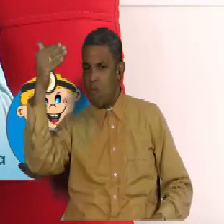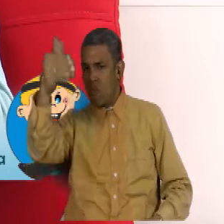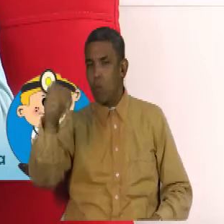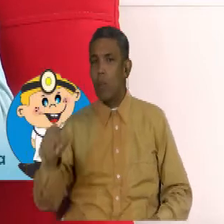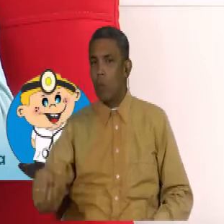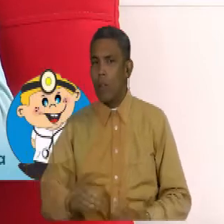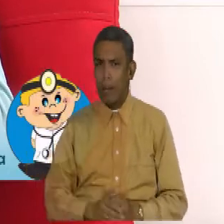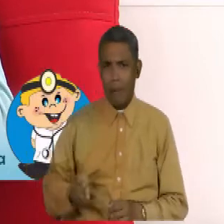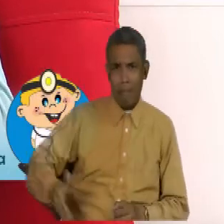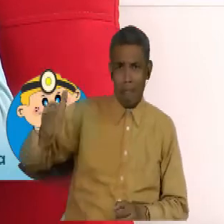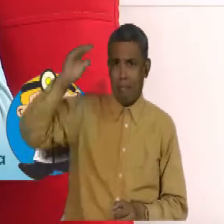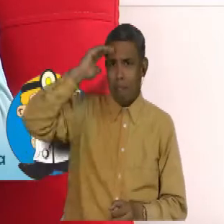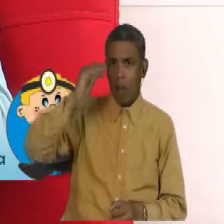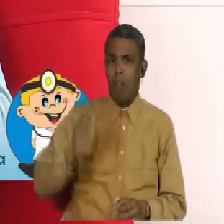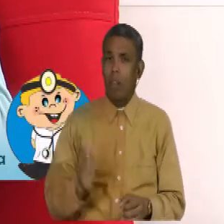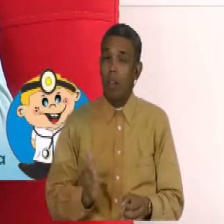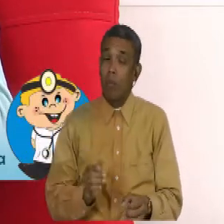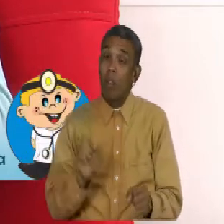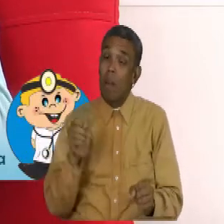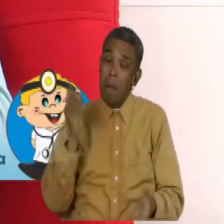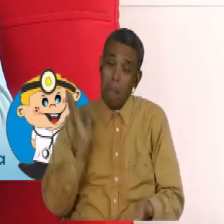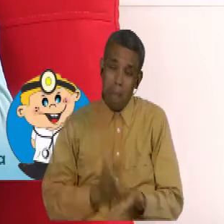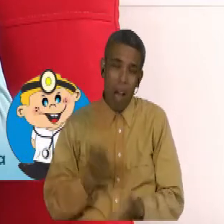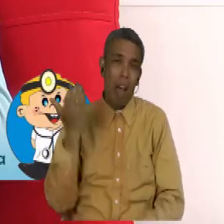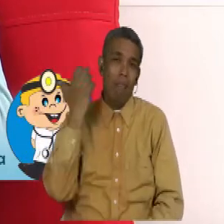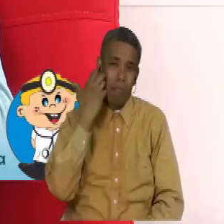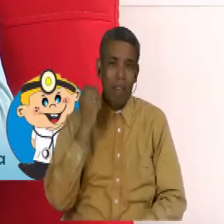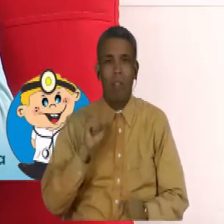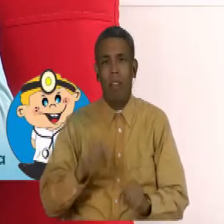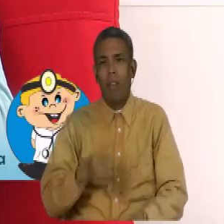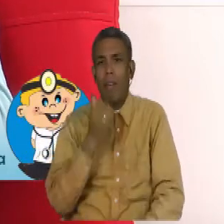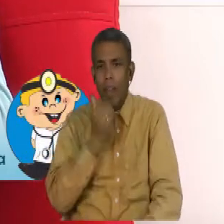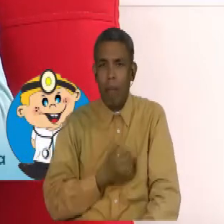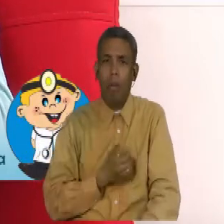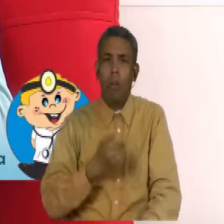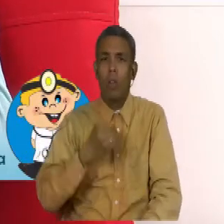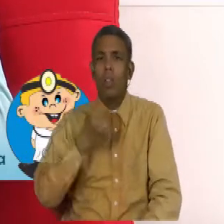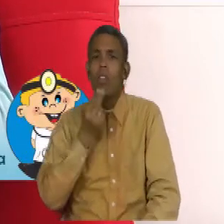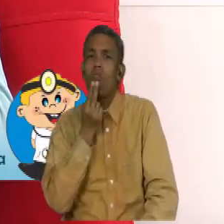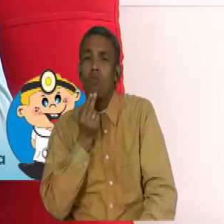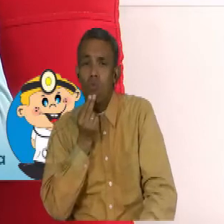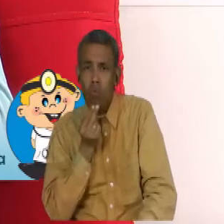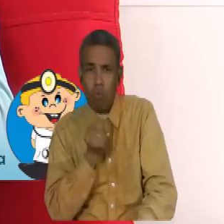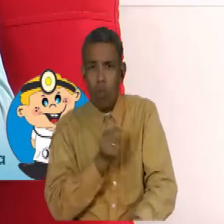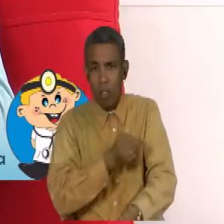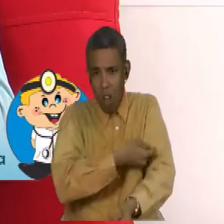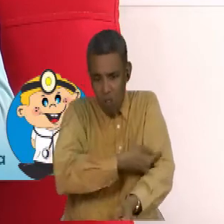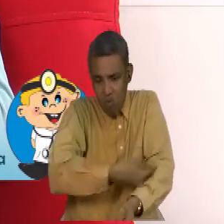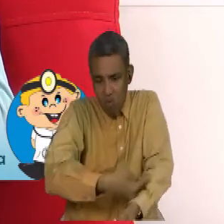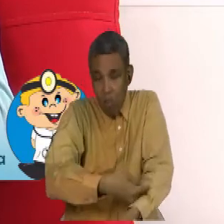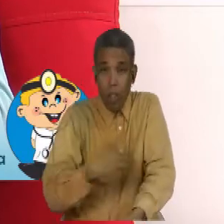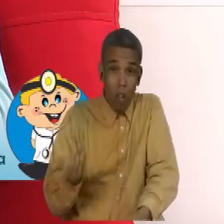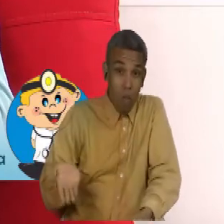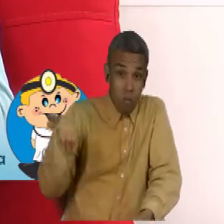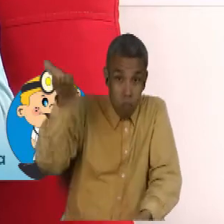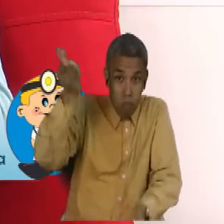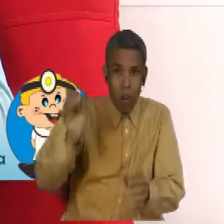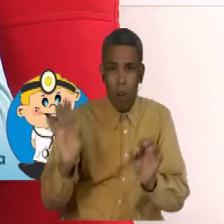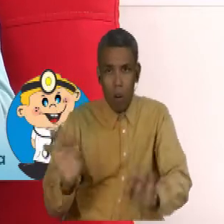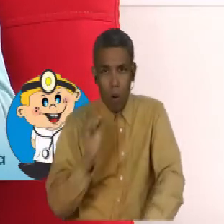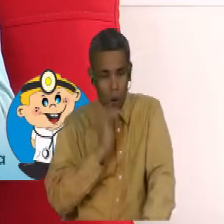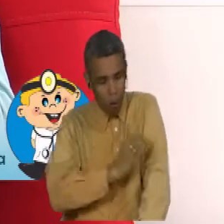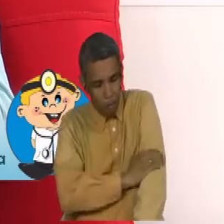de ser pacientes con problemas cardíacos, ¿sí? De hipertensión, van a ser pacientes